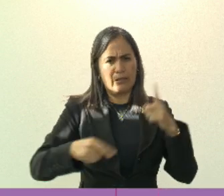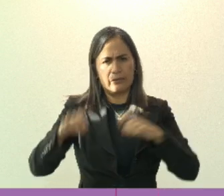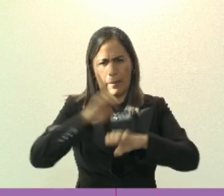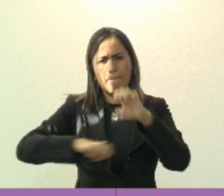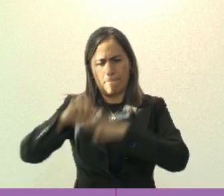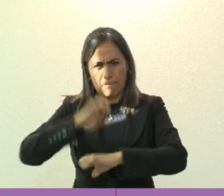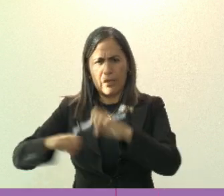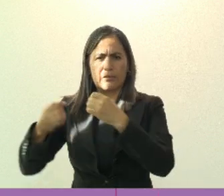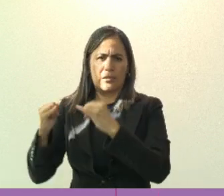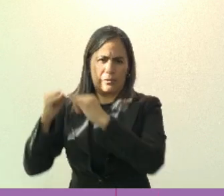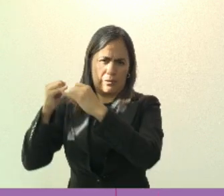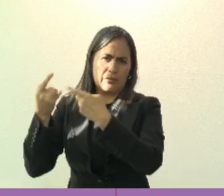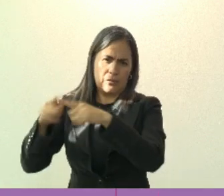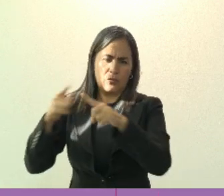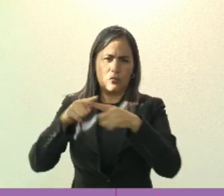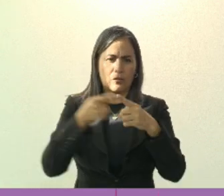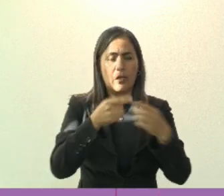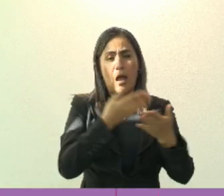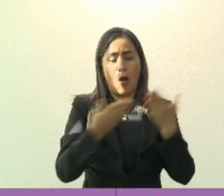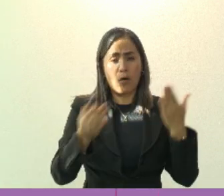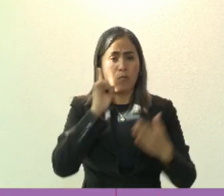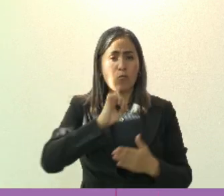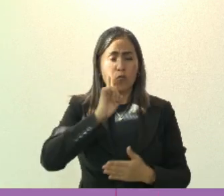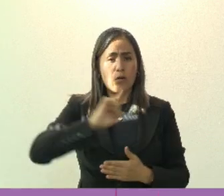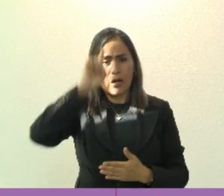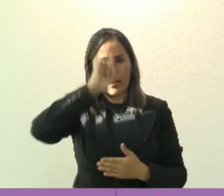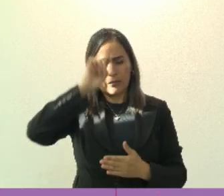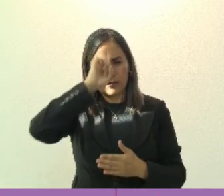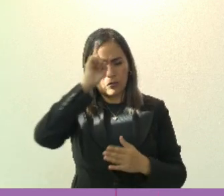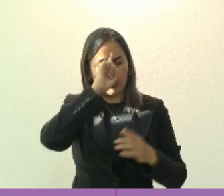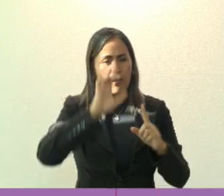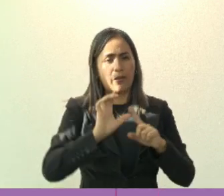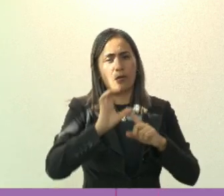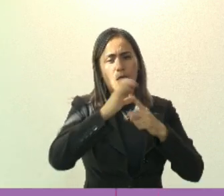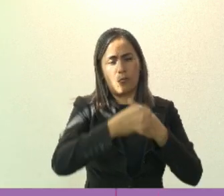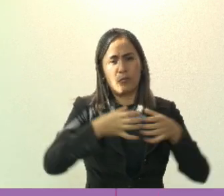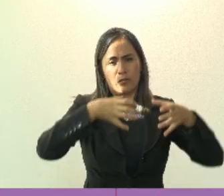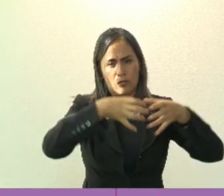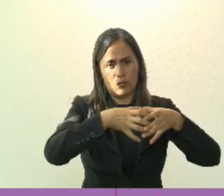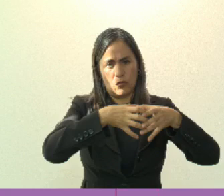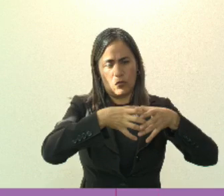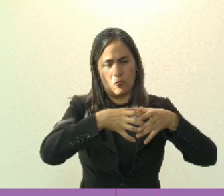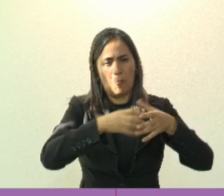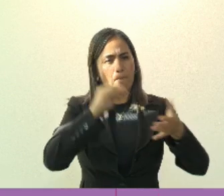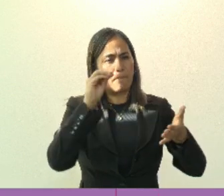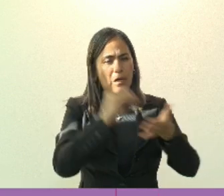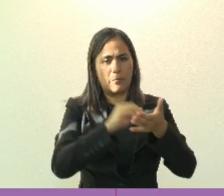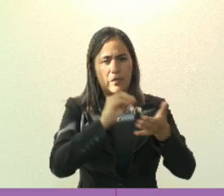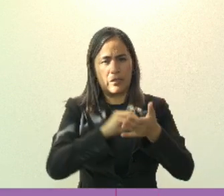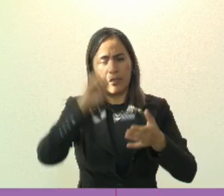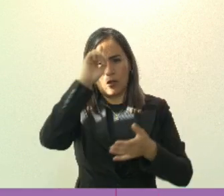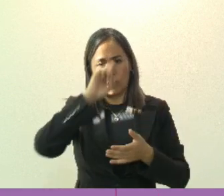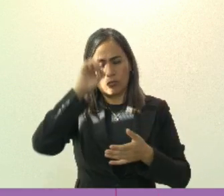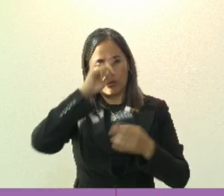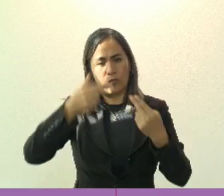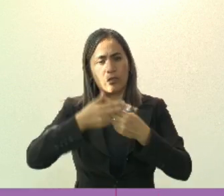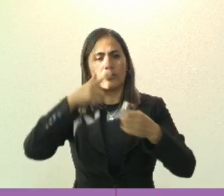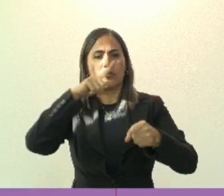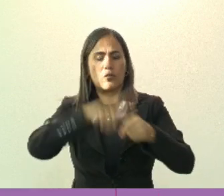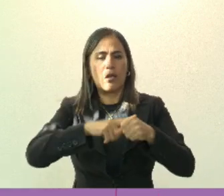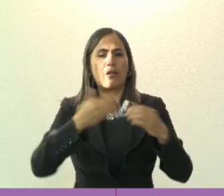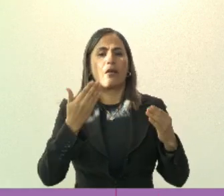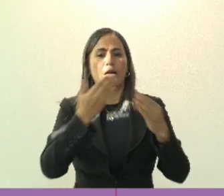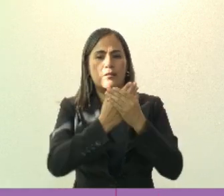Y actualmente se desempeña como asesora de las comisiones permanente del Consejo Nacional de